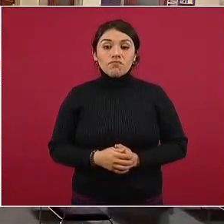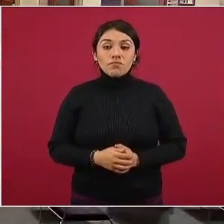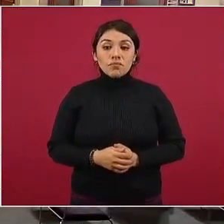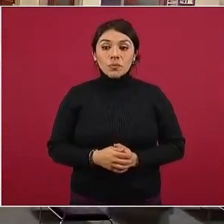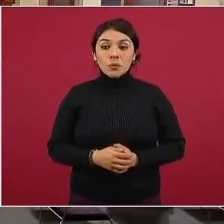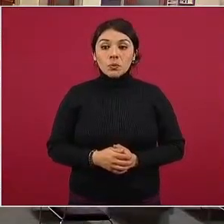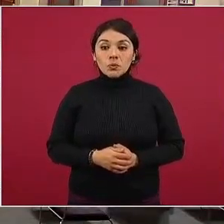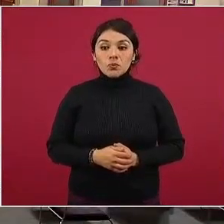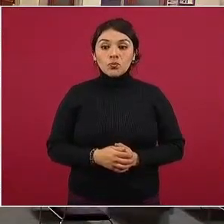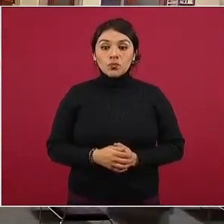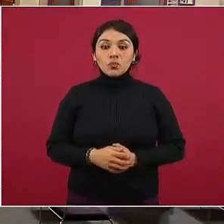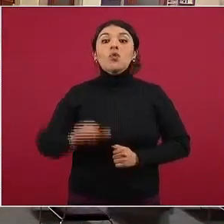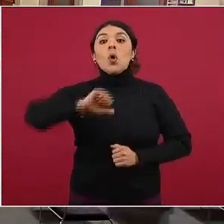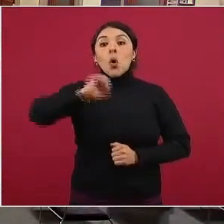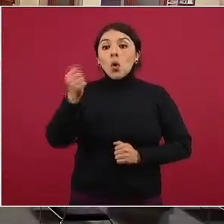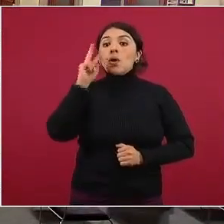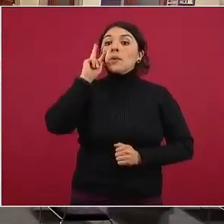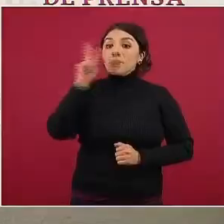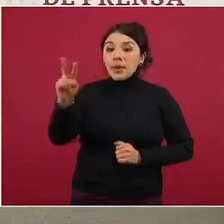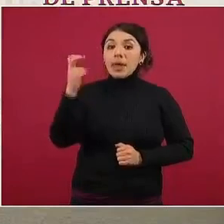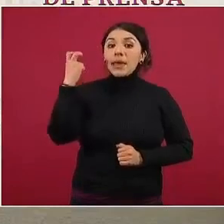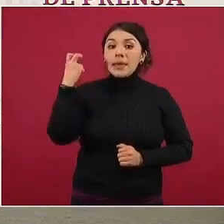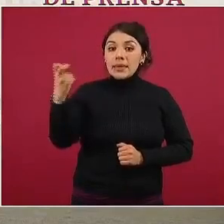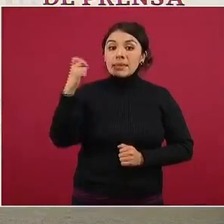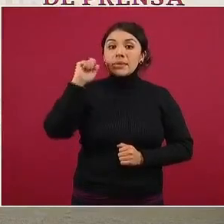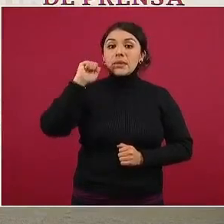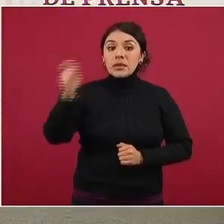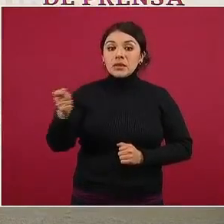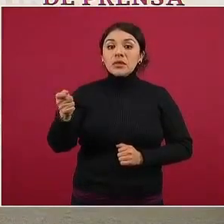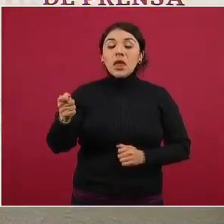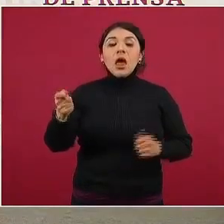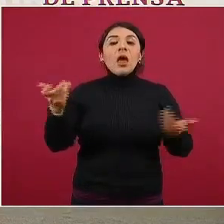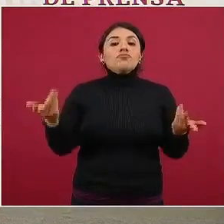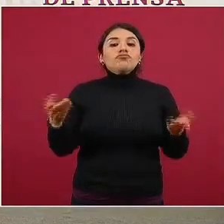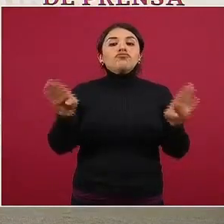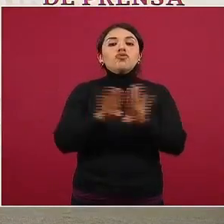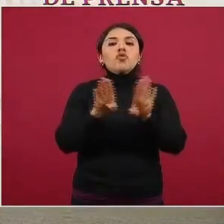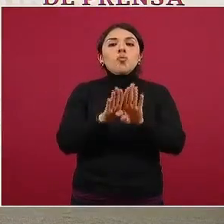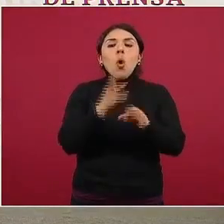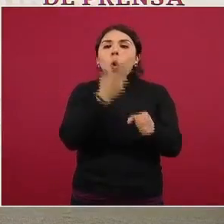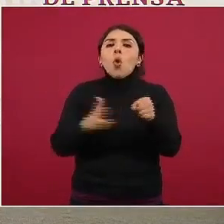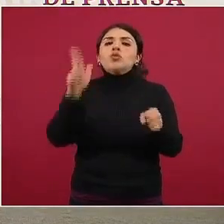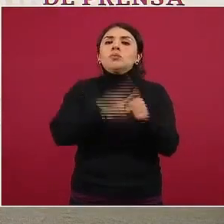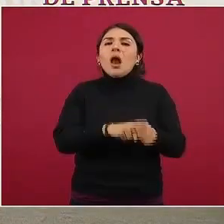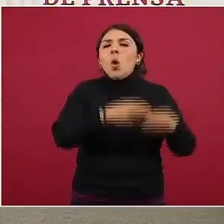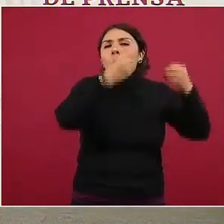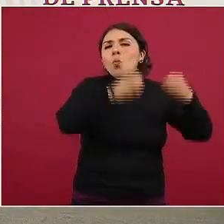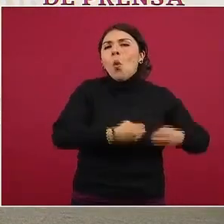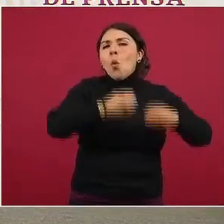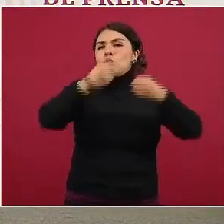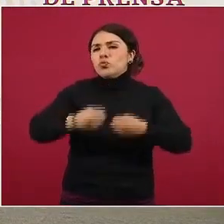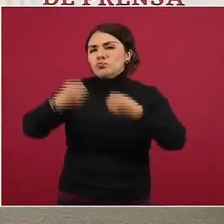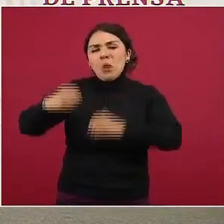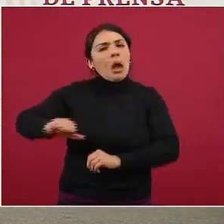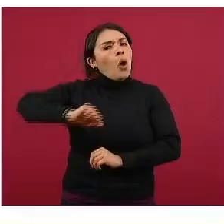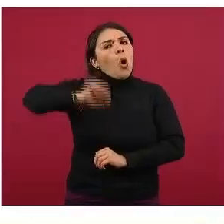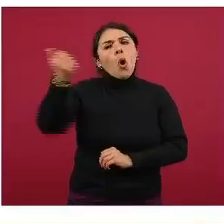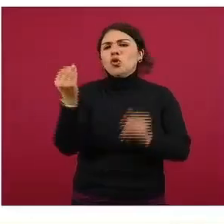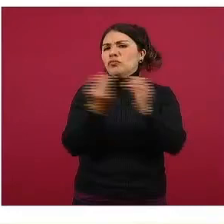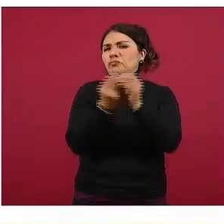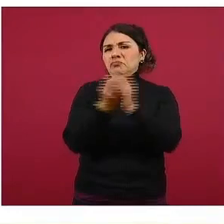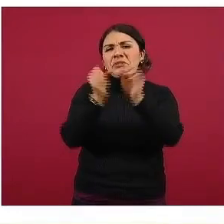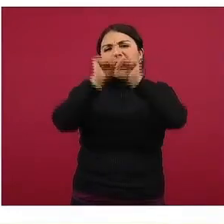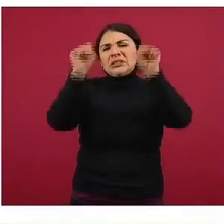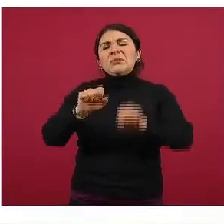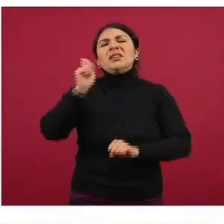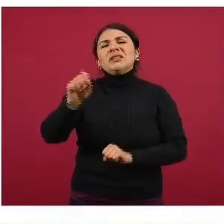También reflejamos aquí, estos son las gráficas de ocupación. Esto viene de otro sistema de información que es